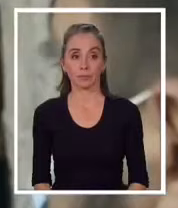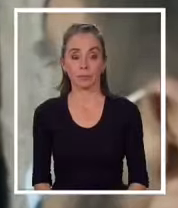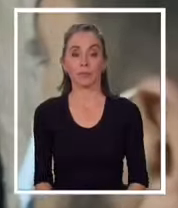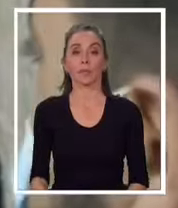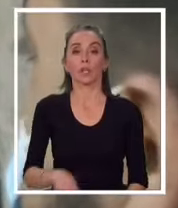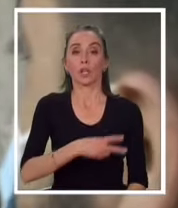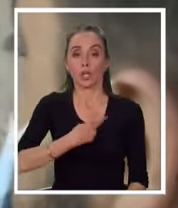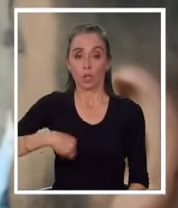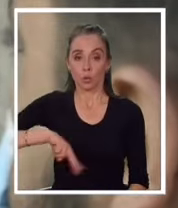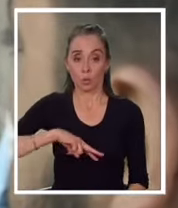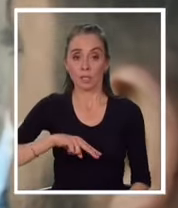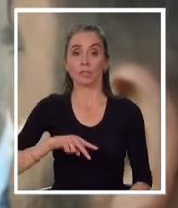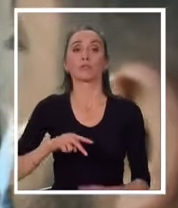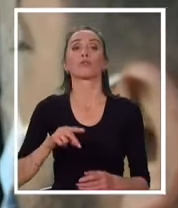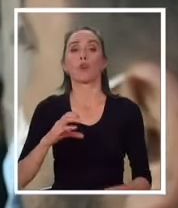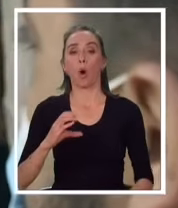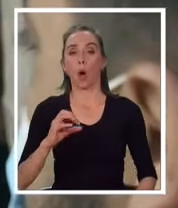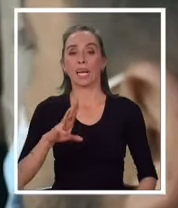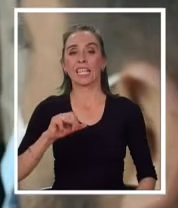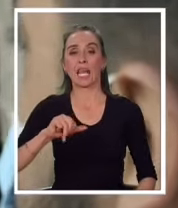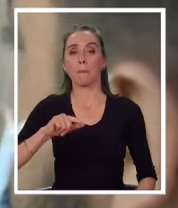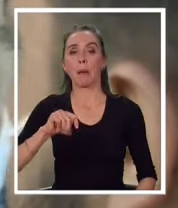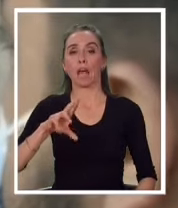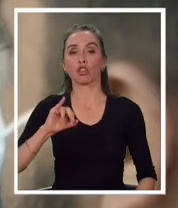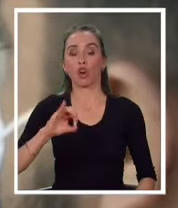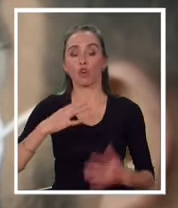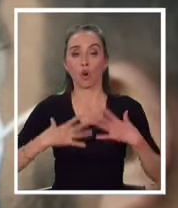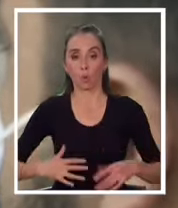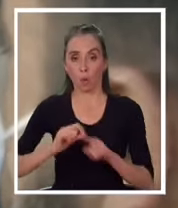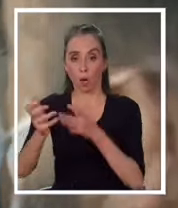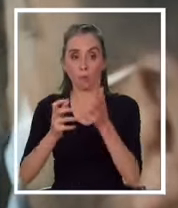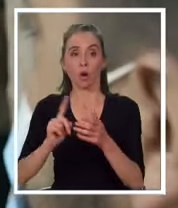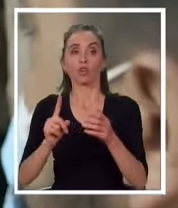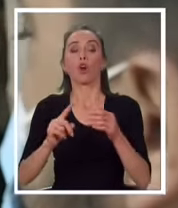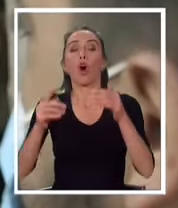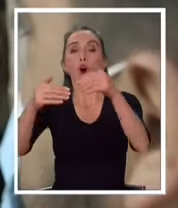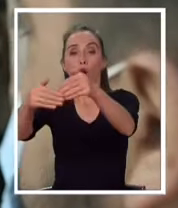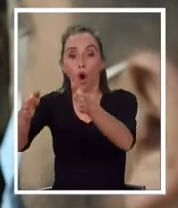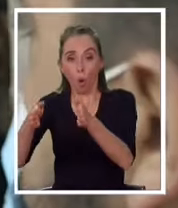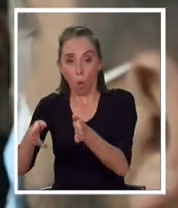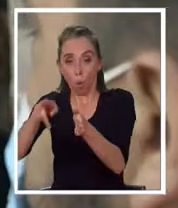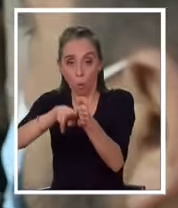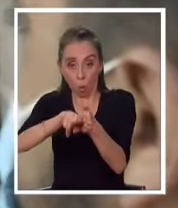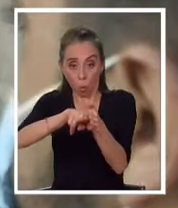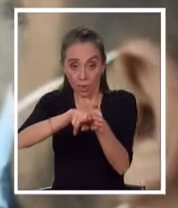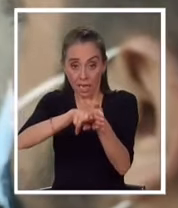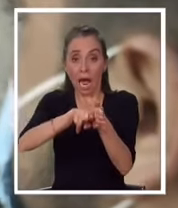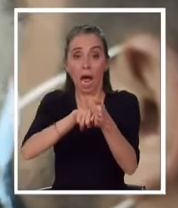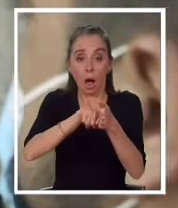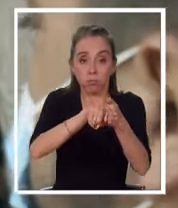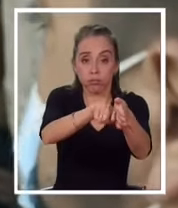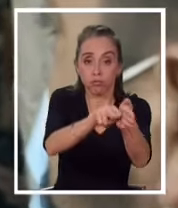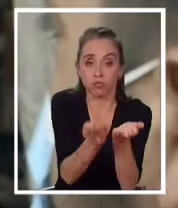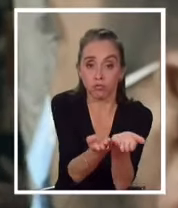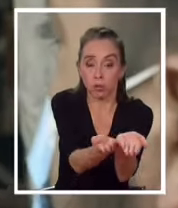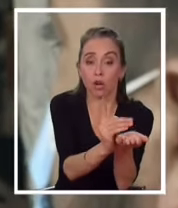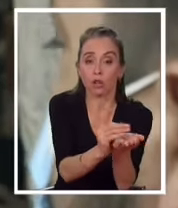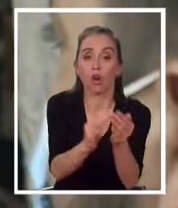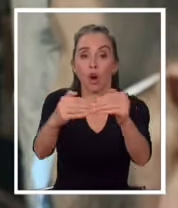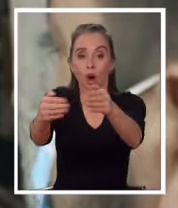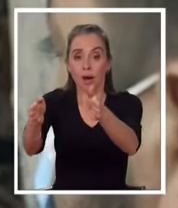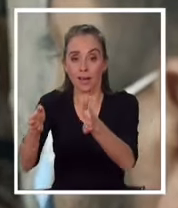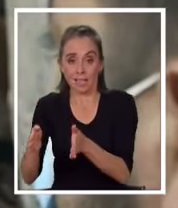Nuestro crematorio tiene la particularidad que nosotros no cremamos con urna. Nosotros sí o sí tenemos desechos de urna, a